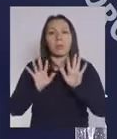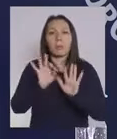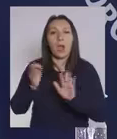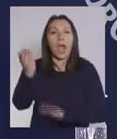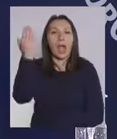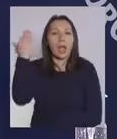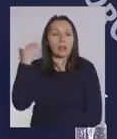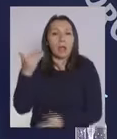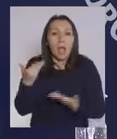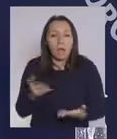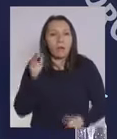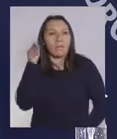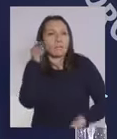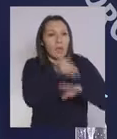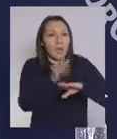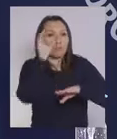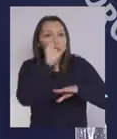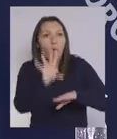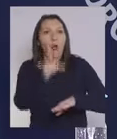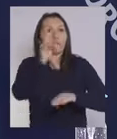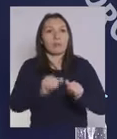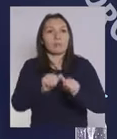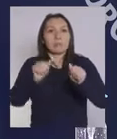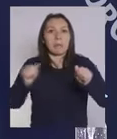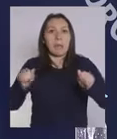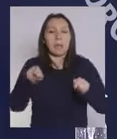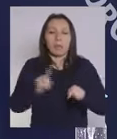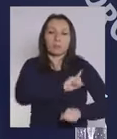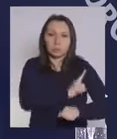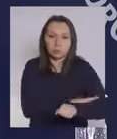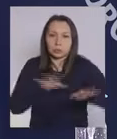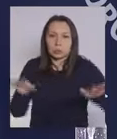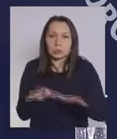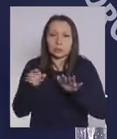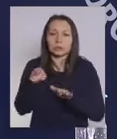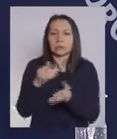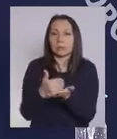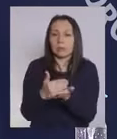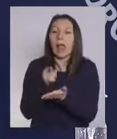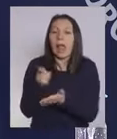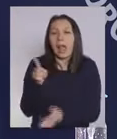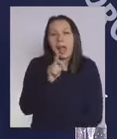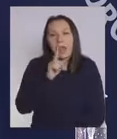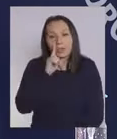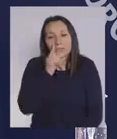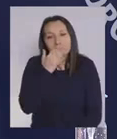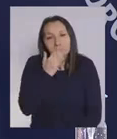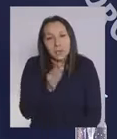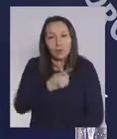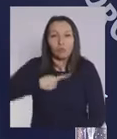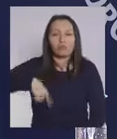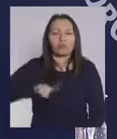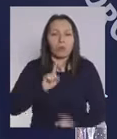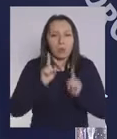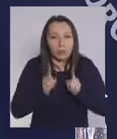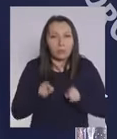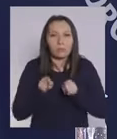10%. Por lo tanto, tenemos que ir fortaleciendo esta estrategia y esta es la forma de que nosotros tenemos